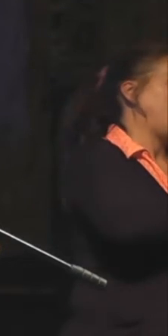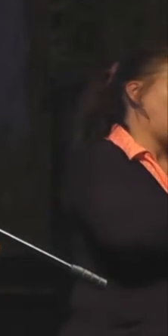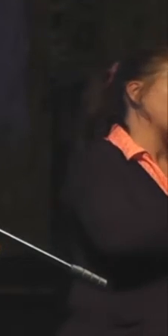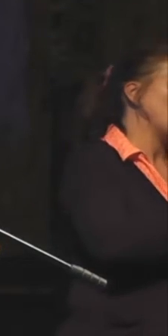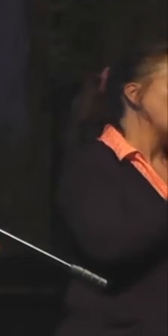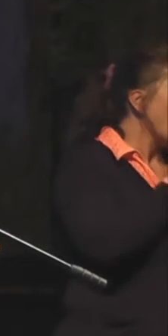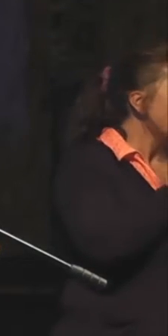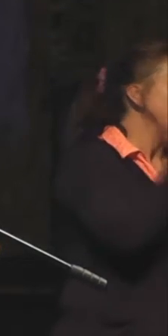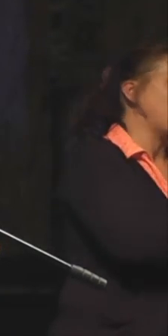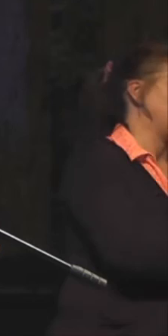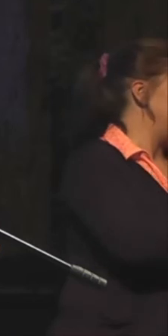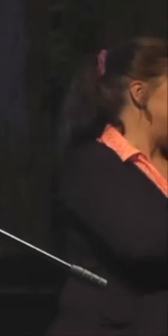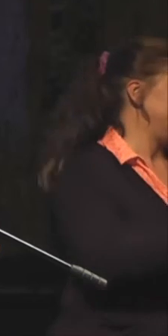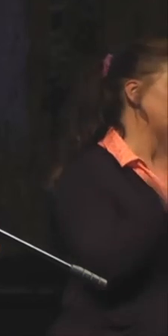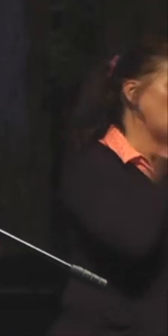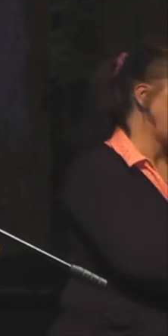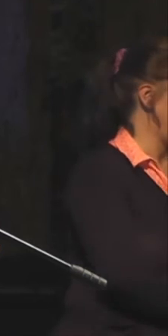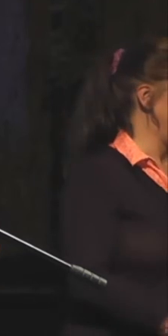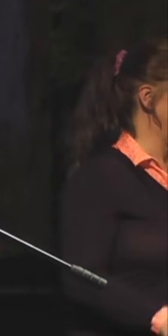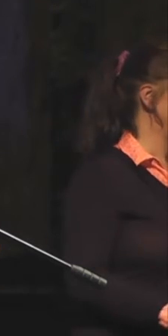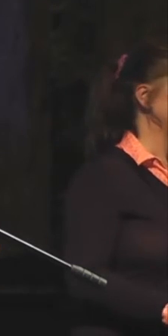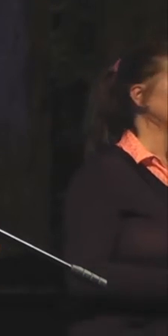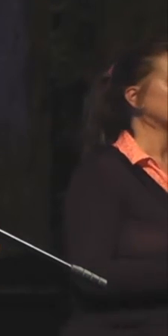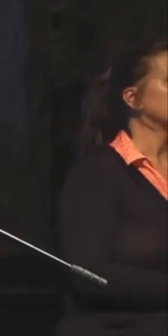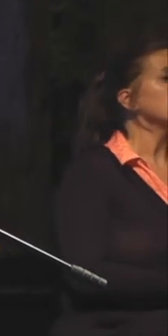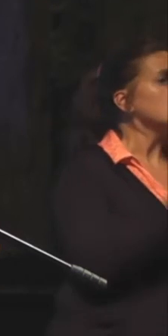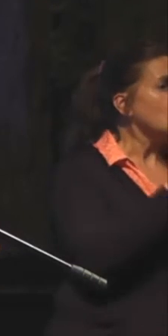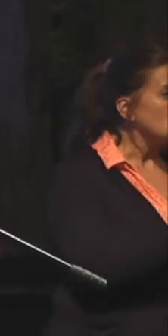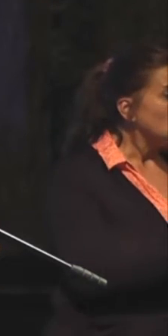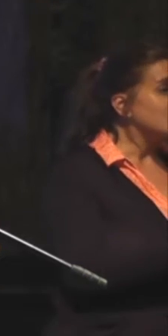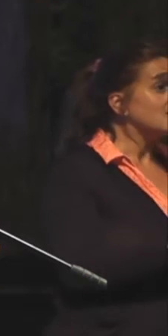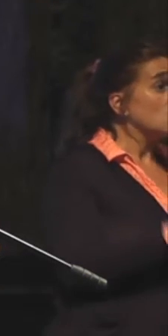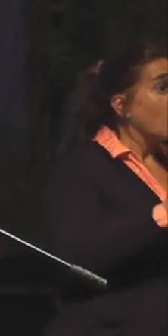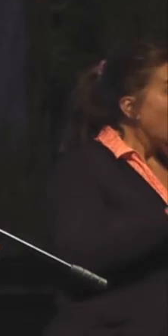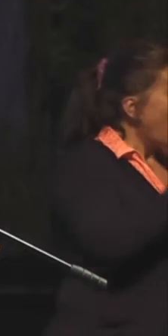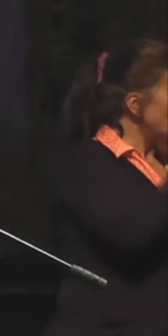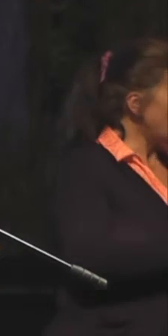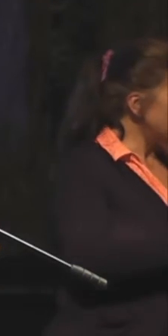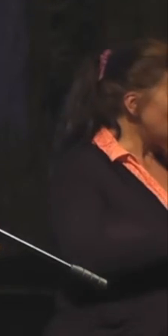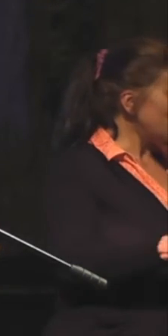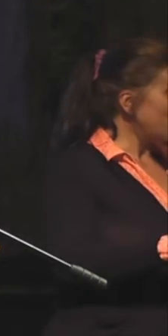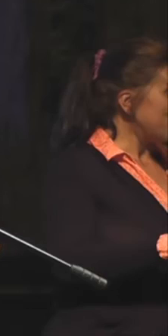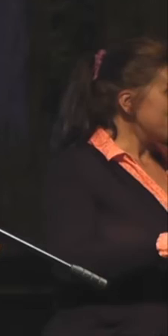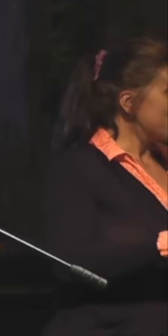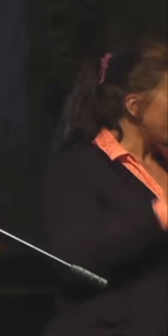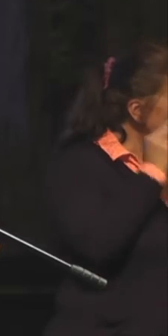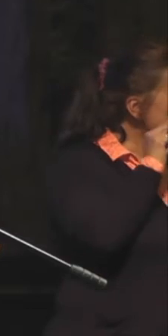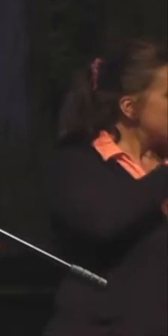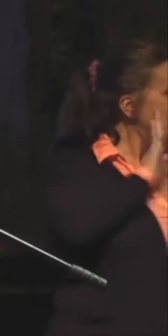y en realidad lo que automáticamente me surgió es mirar de